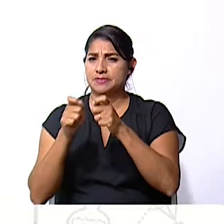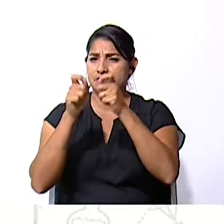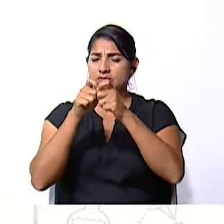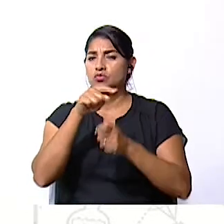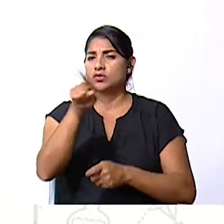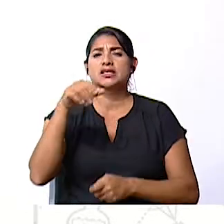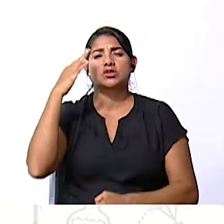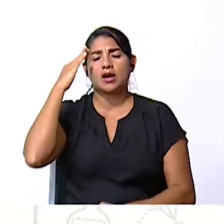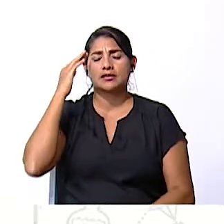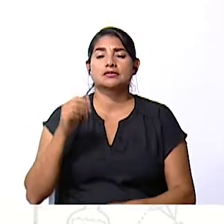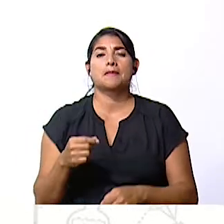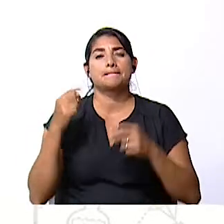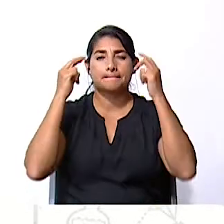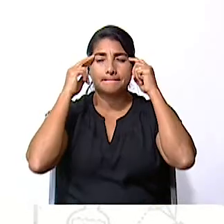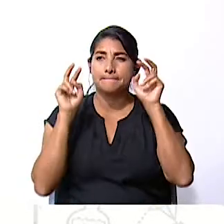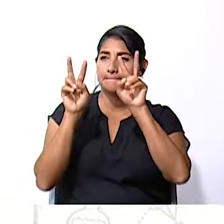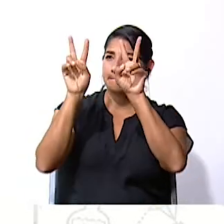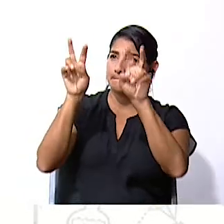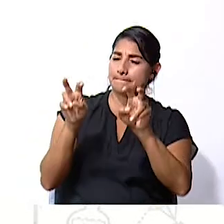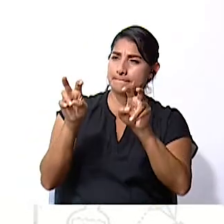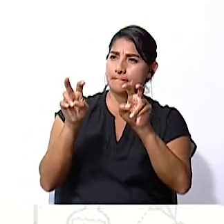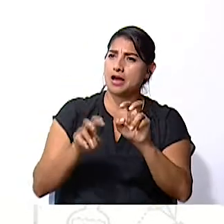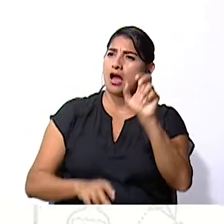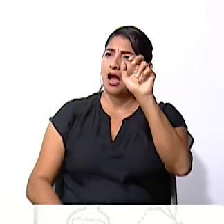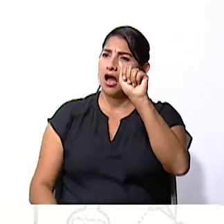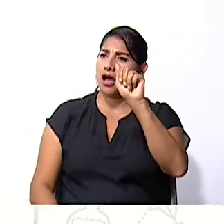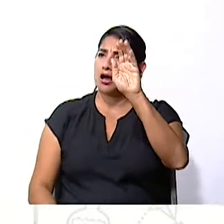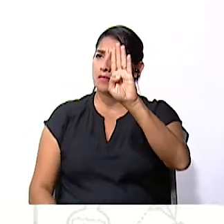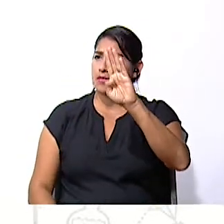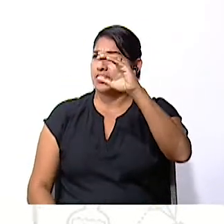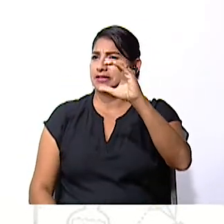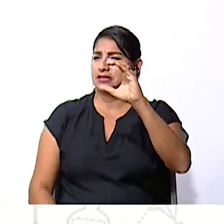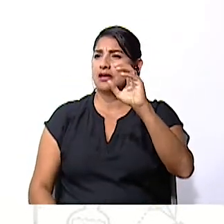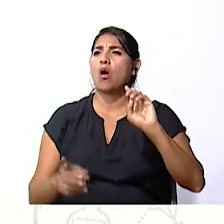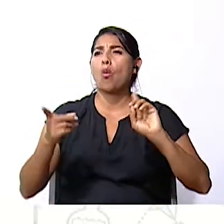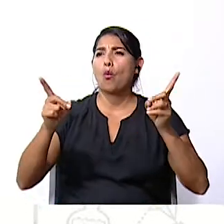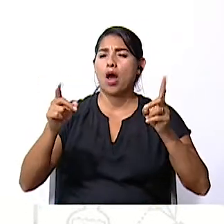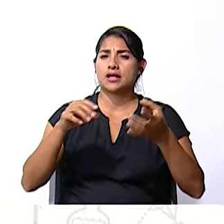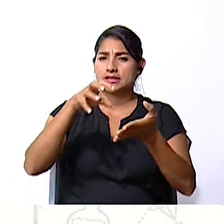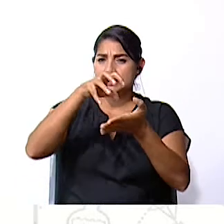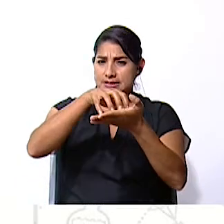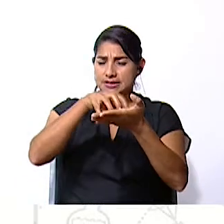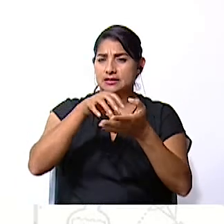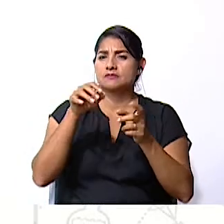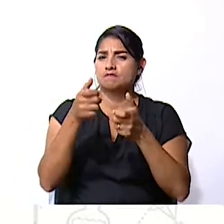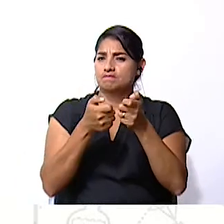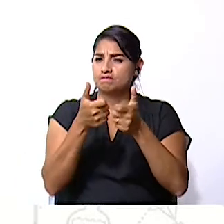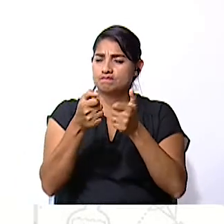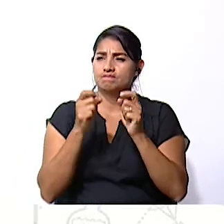casa, analicen cómo se llama ese tipo de texto.